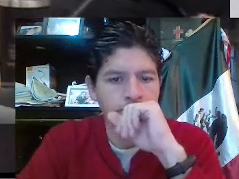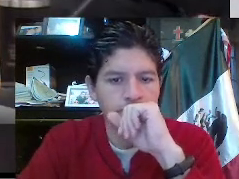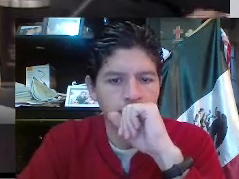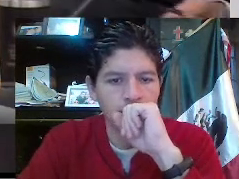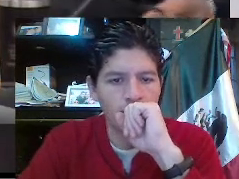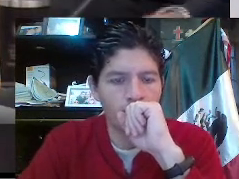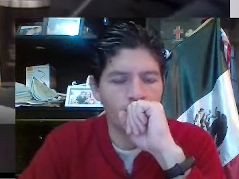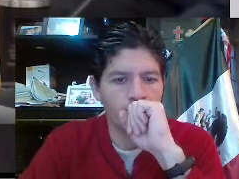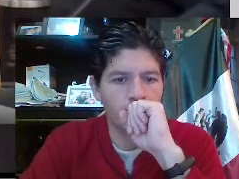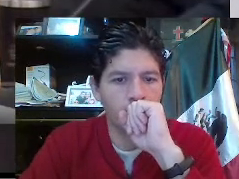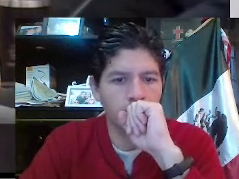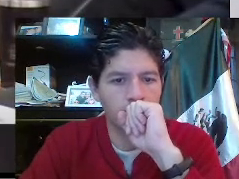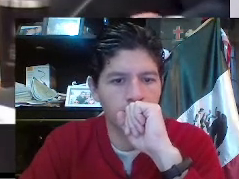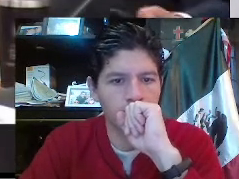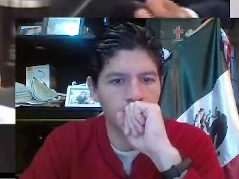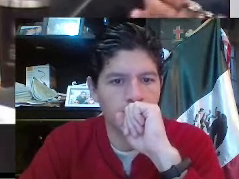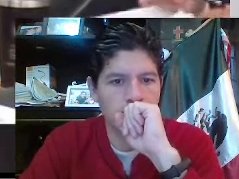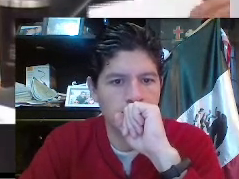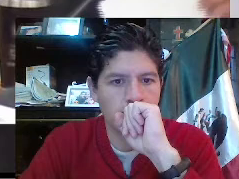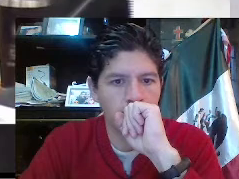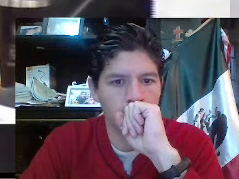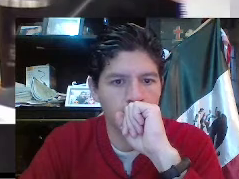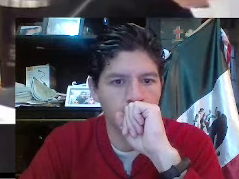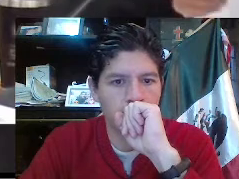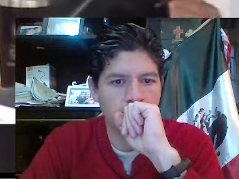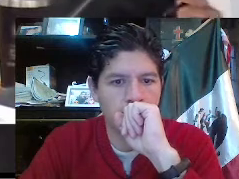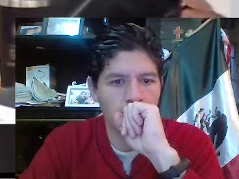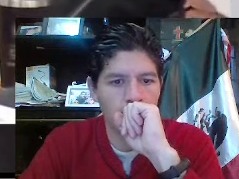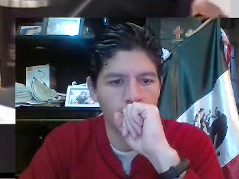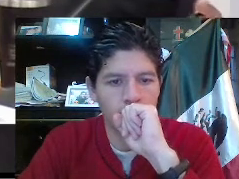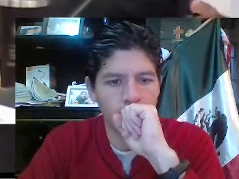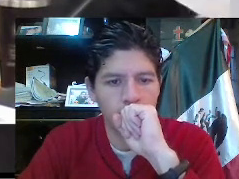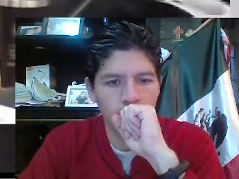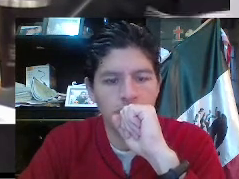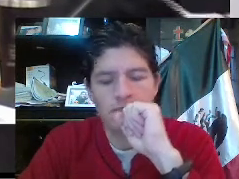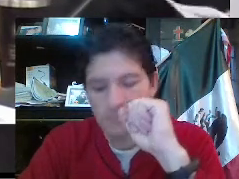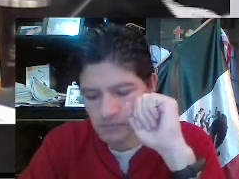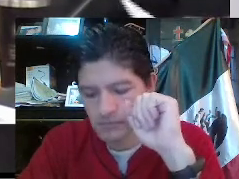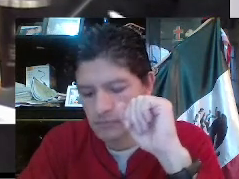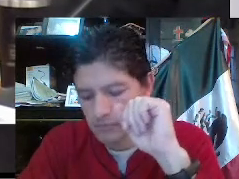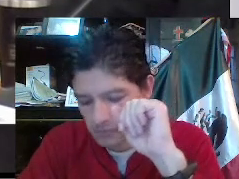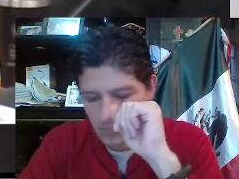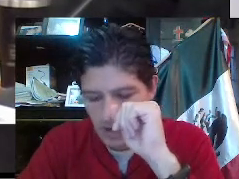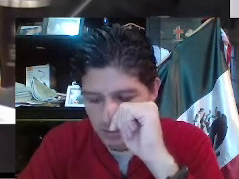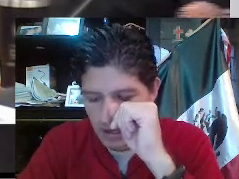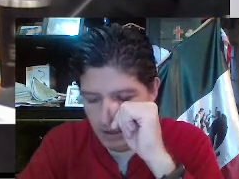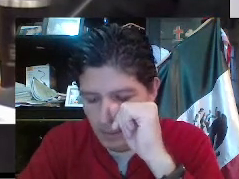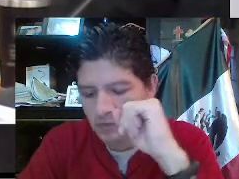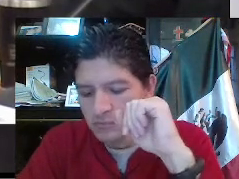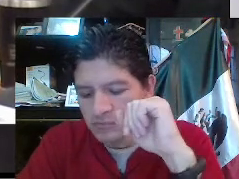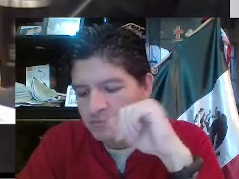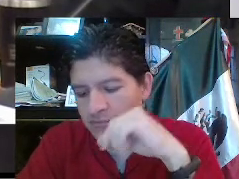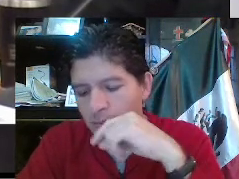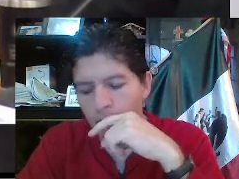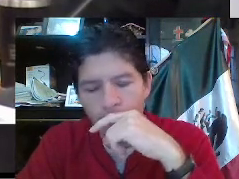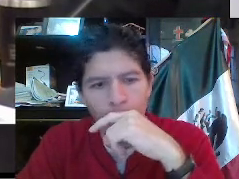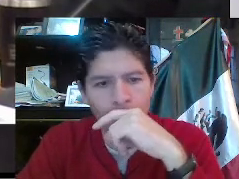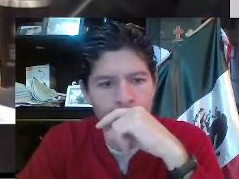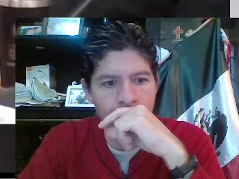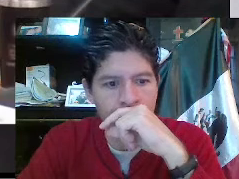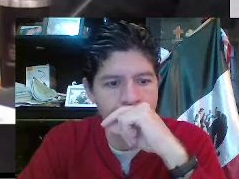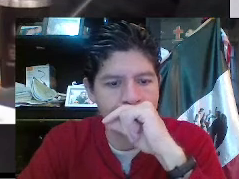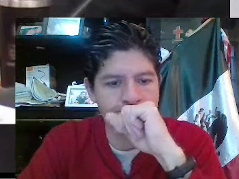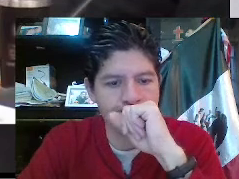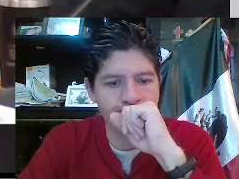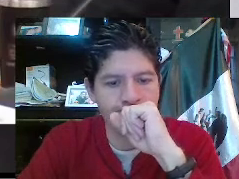múltiples socios, pero que en realidad son sus clientes. Cometen fraude a la ley, porque no son verdaderos